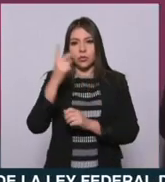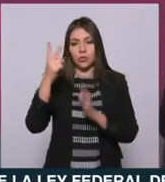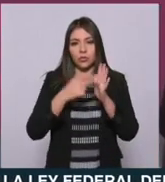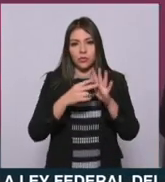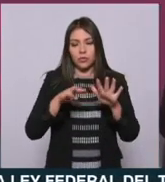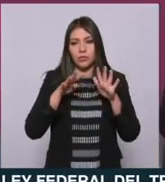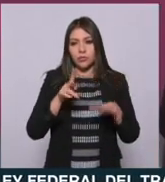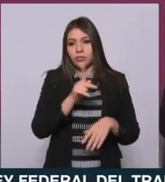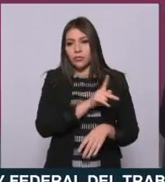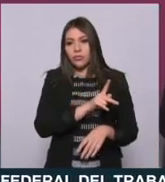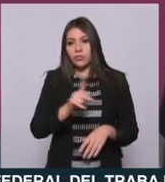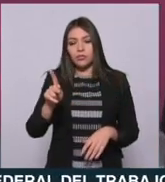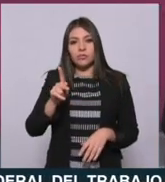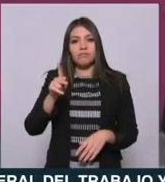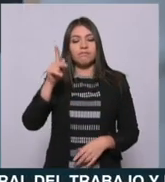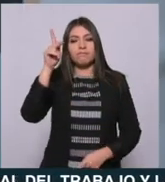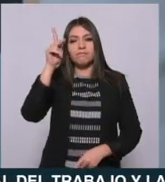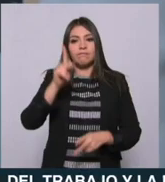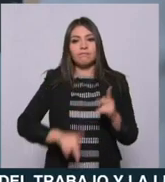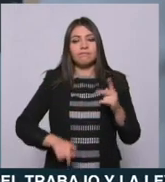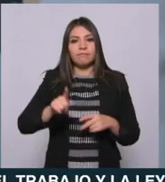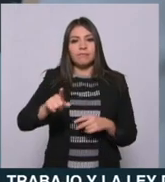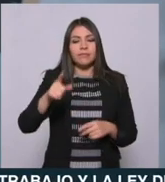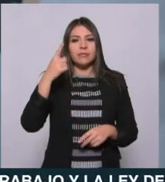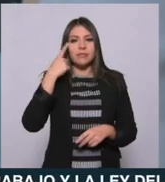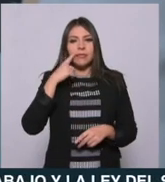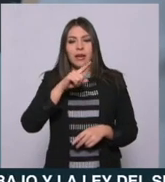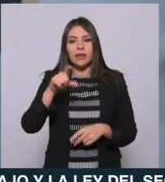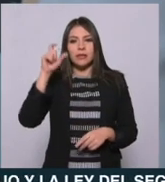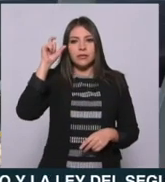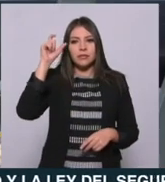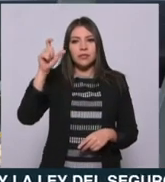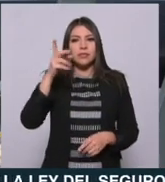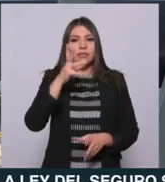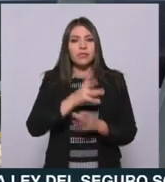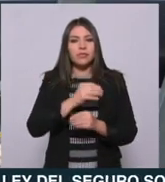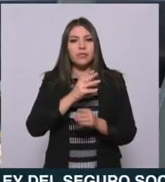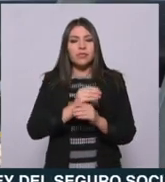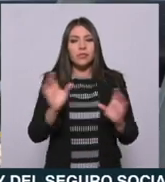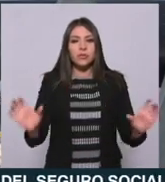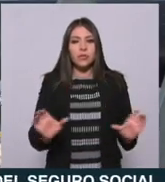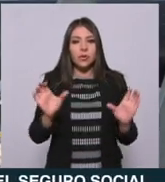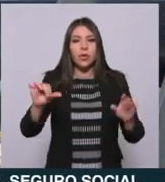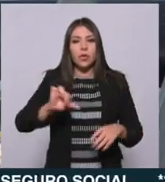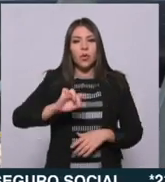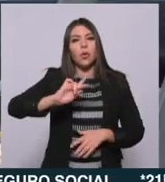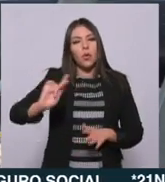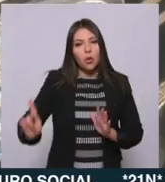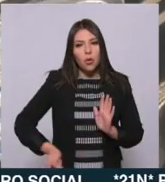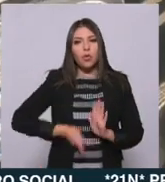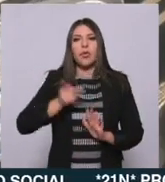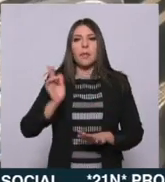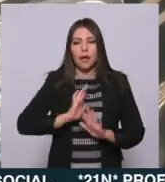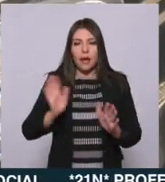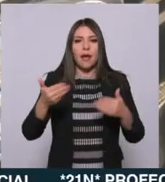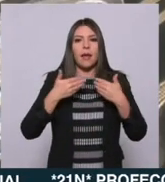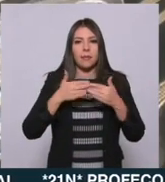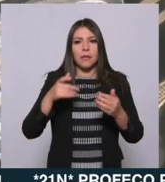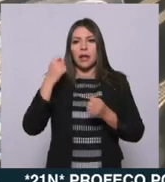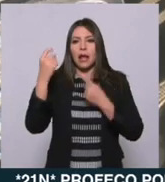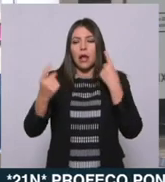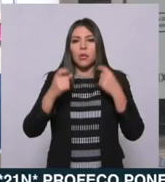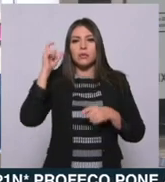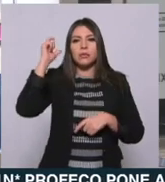en los verificentros de la capital, debido a una modificación en el software, hoy retomaron actividades aquellos centros que sí lograron completar